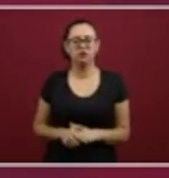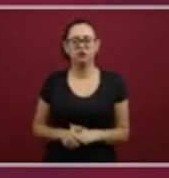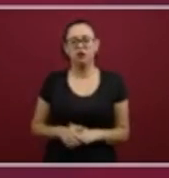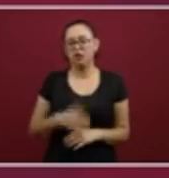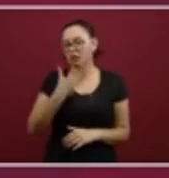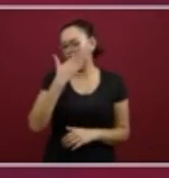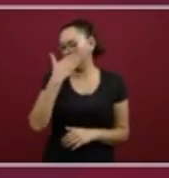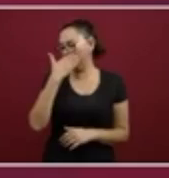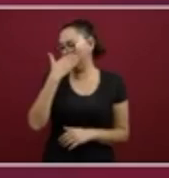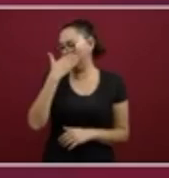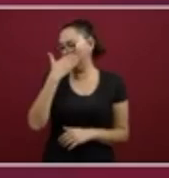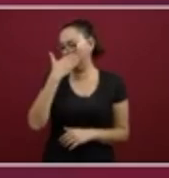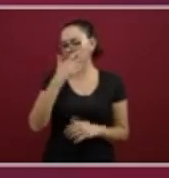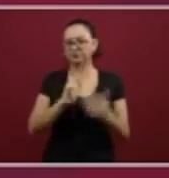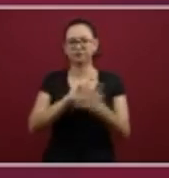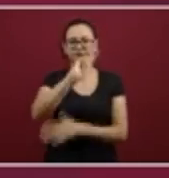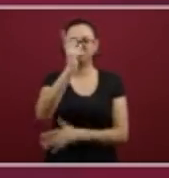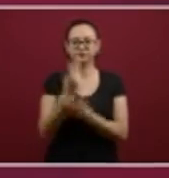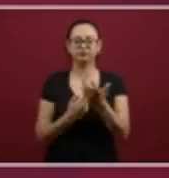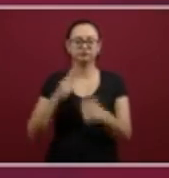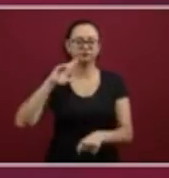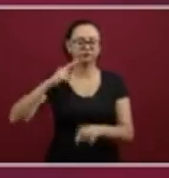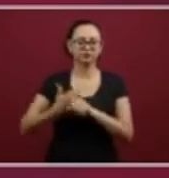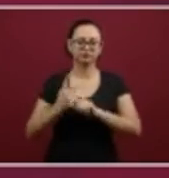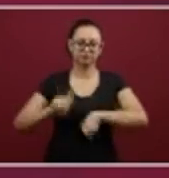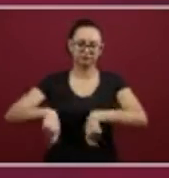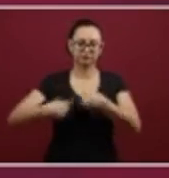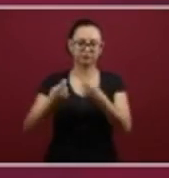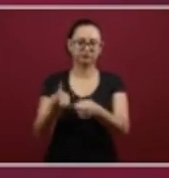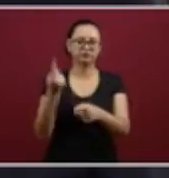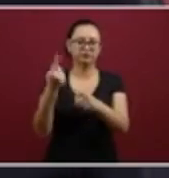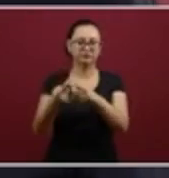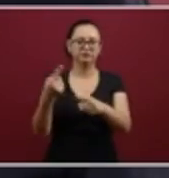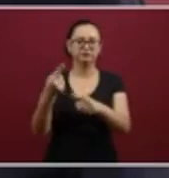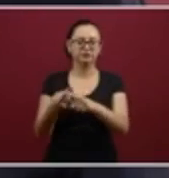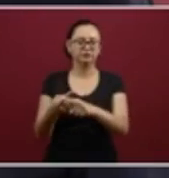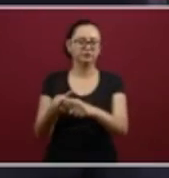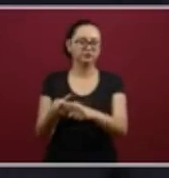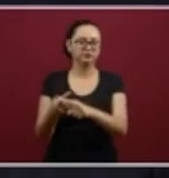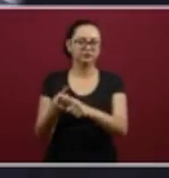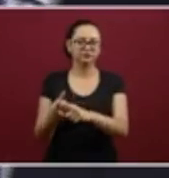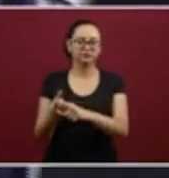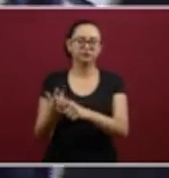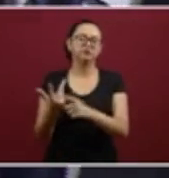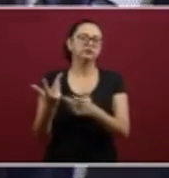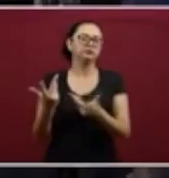este programa, quien es la responsable